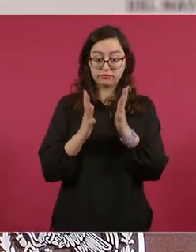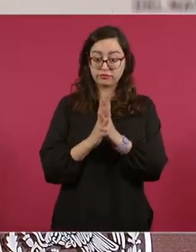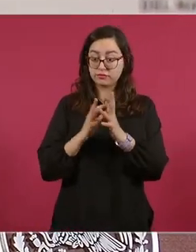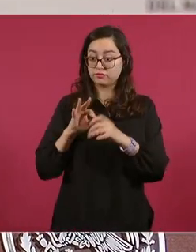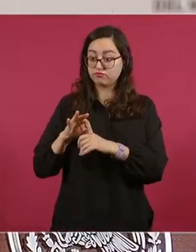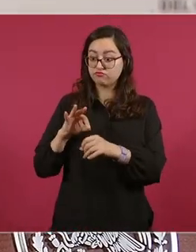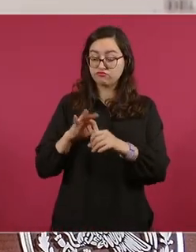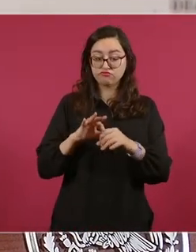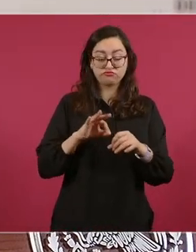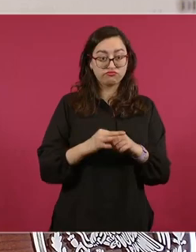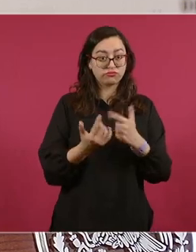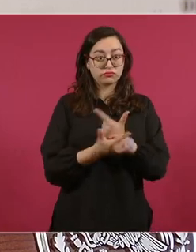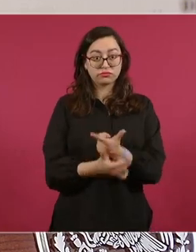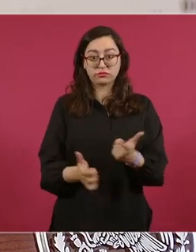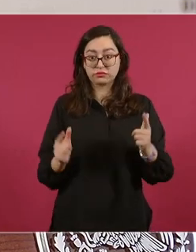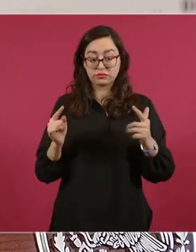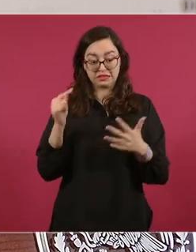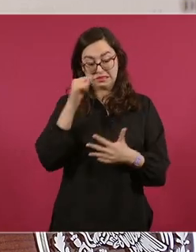información